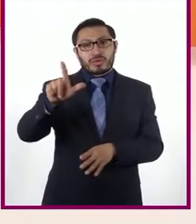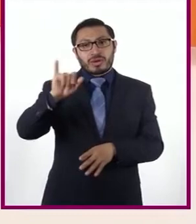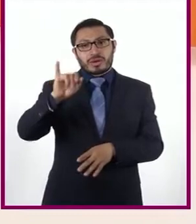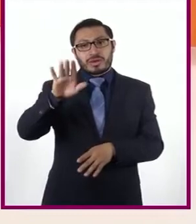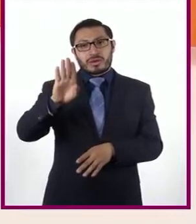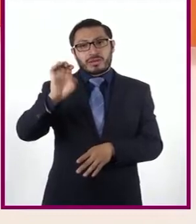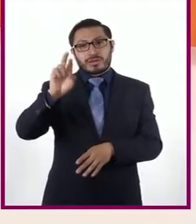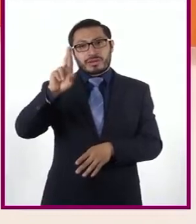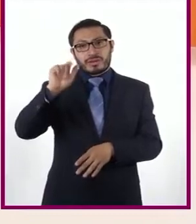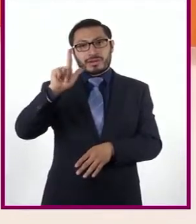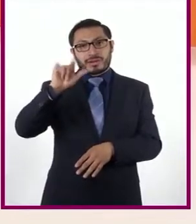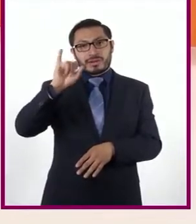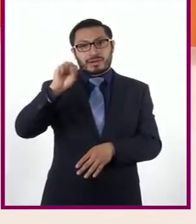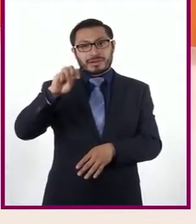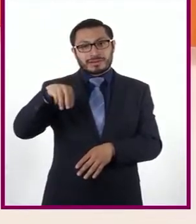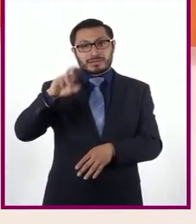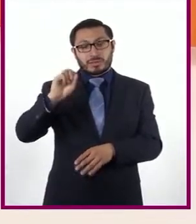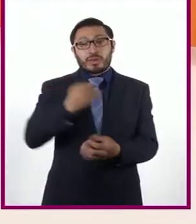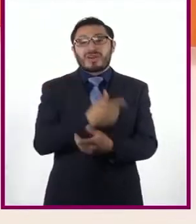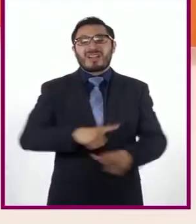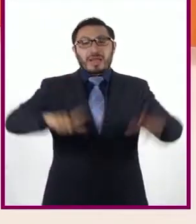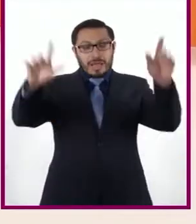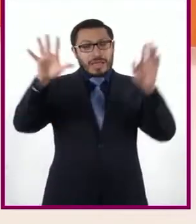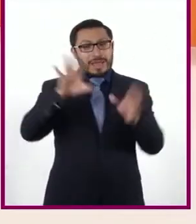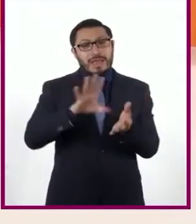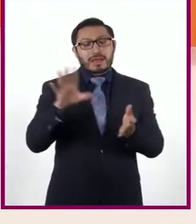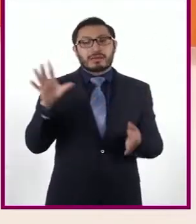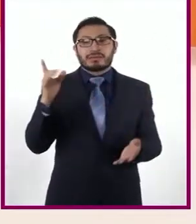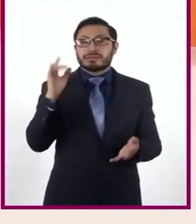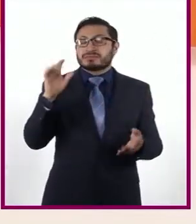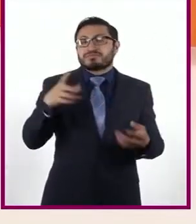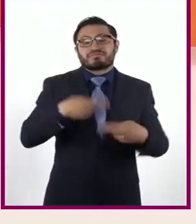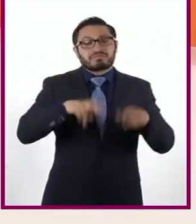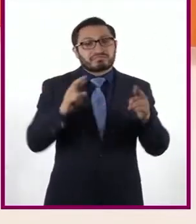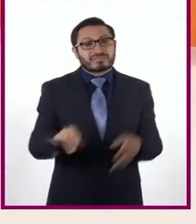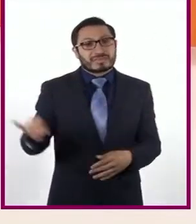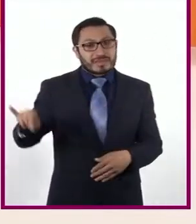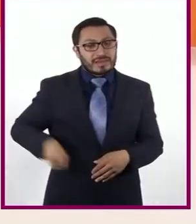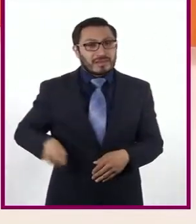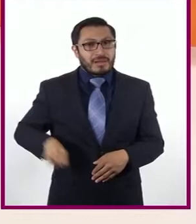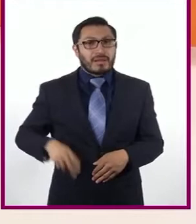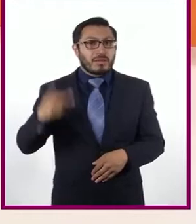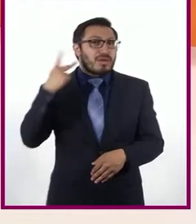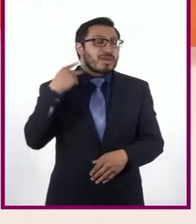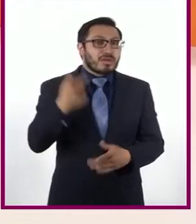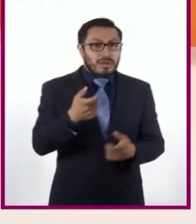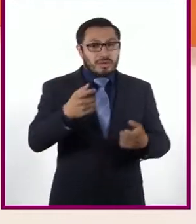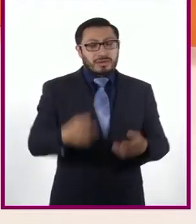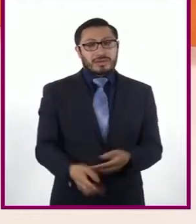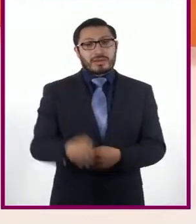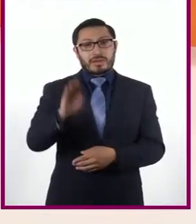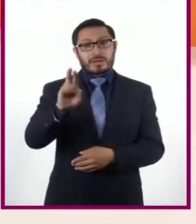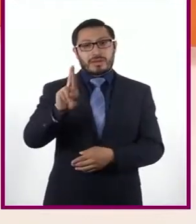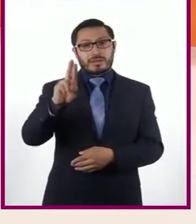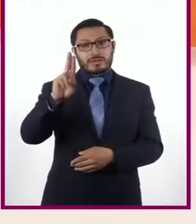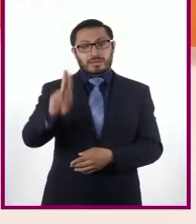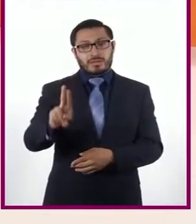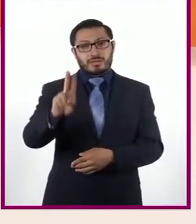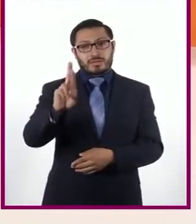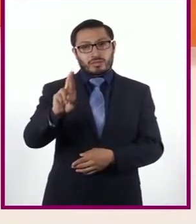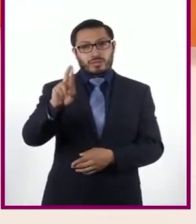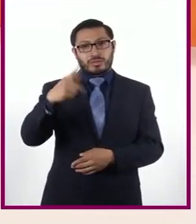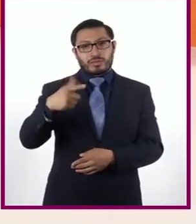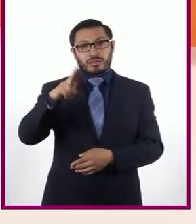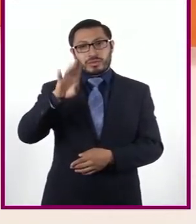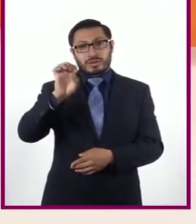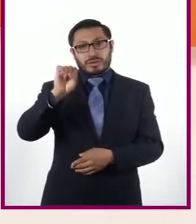que representaba los intereses políticos y económicos de la burguesía, su principal impulsora. El liberalismo seguramente